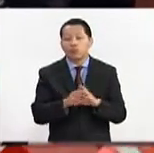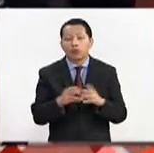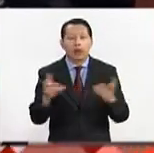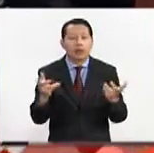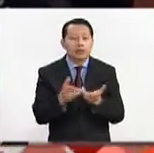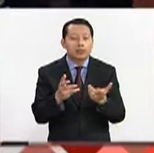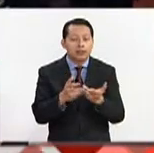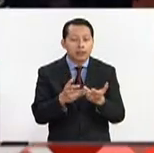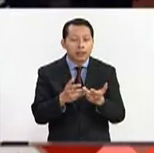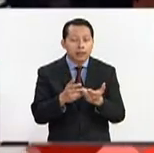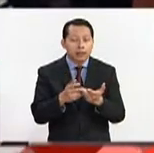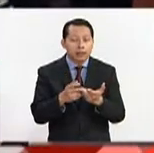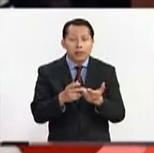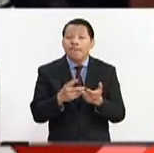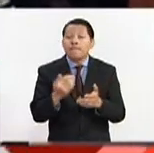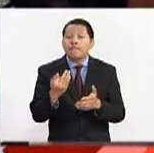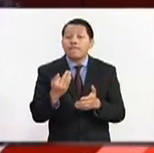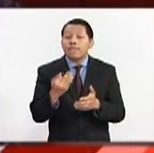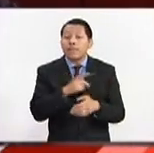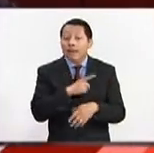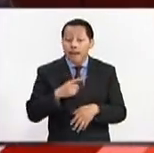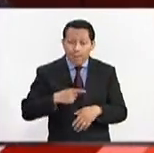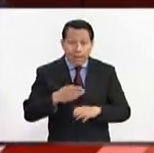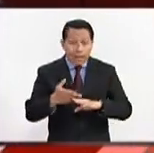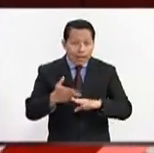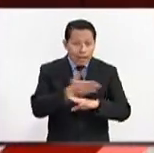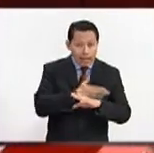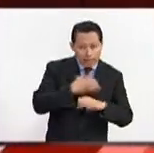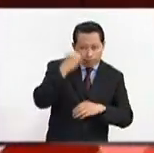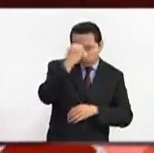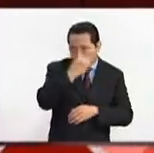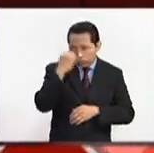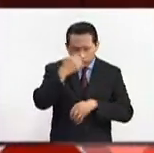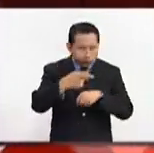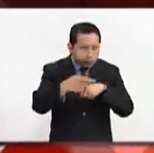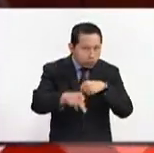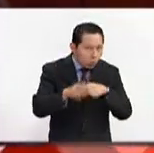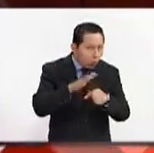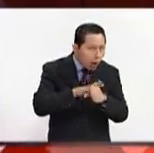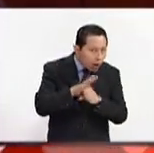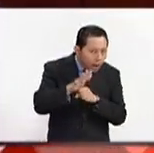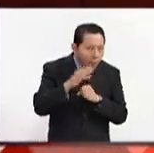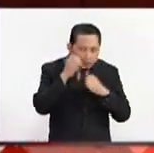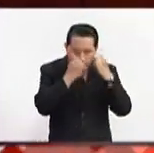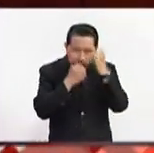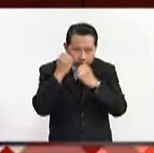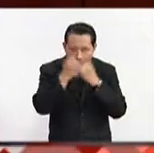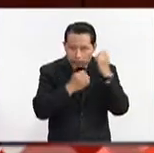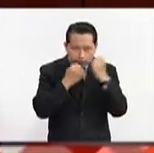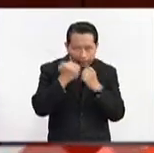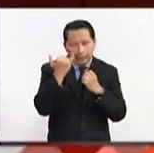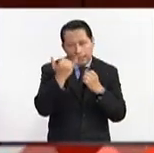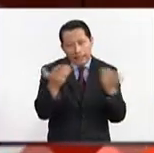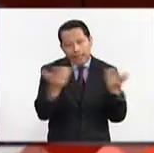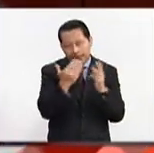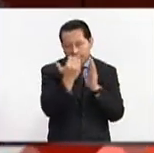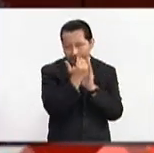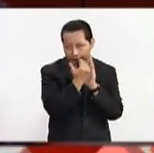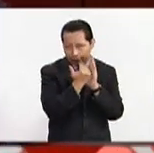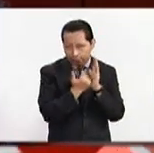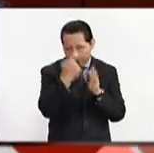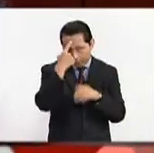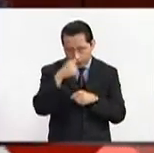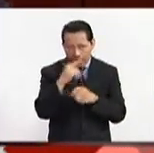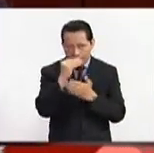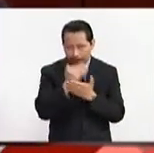cabo sin elaborar un análisis de riesgo y definir las medidas para su reducción. También los atlas de